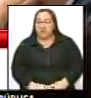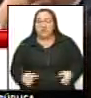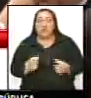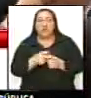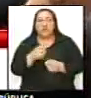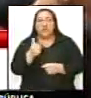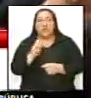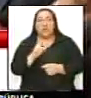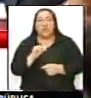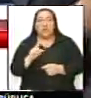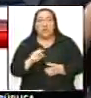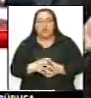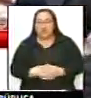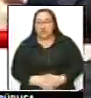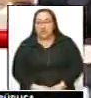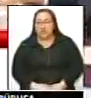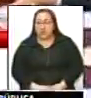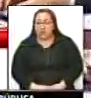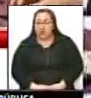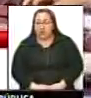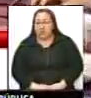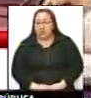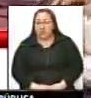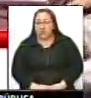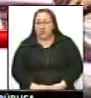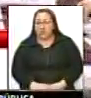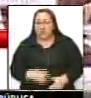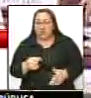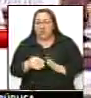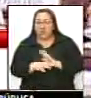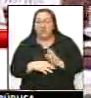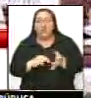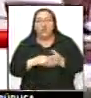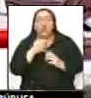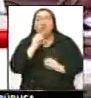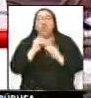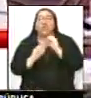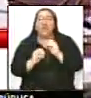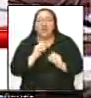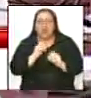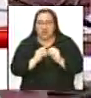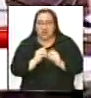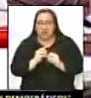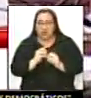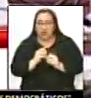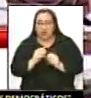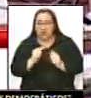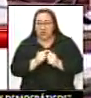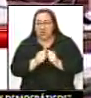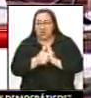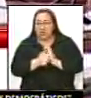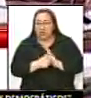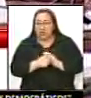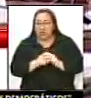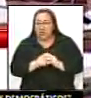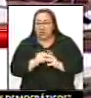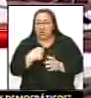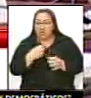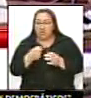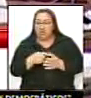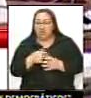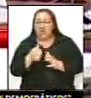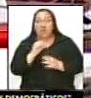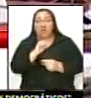congresista Mercedes Arauz. Sí, aquí es básicamente un fe de ratas. Estamos en el artículo, debería hacer referencia